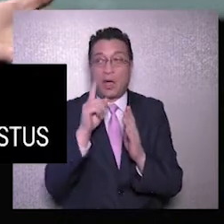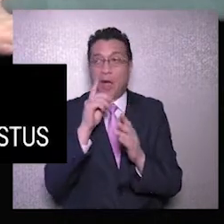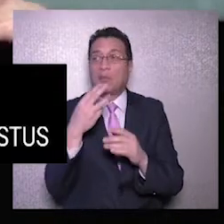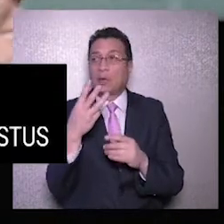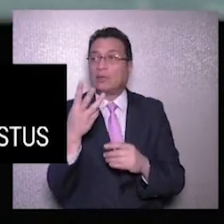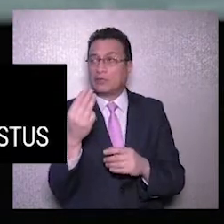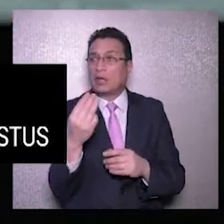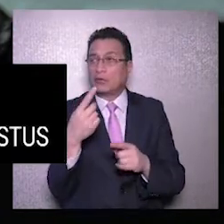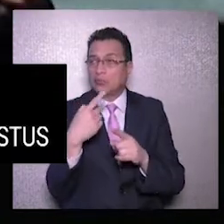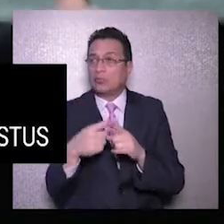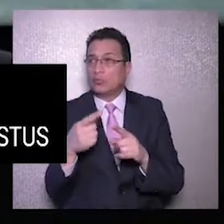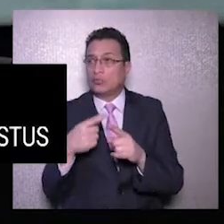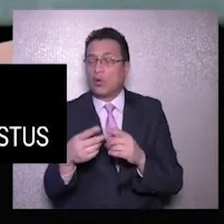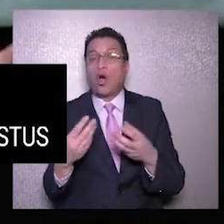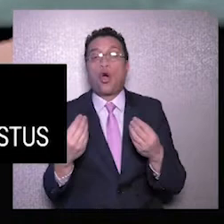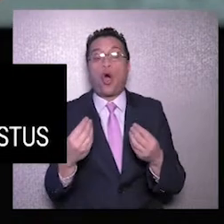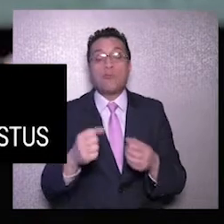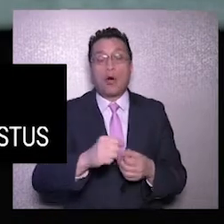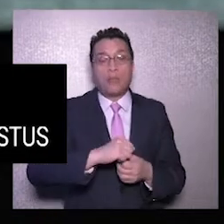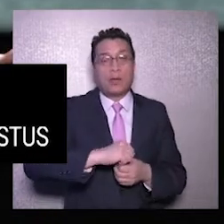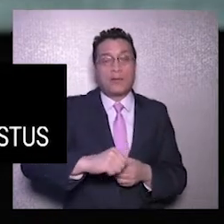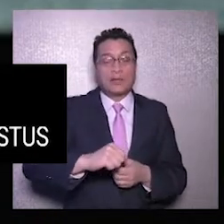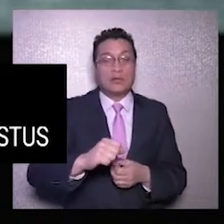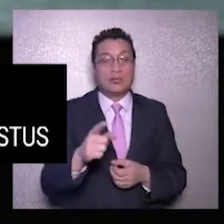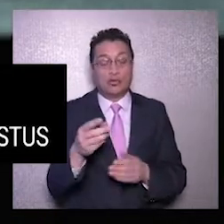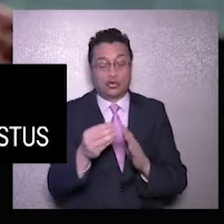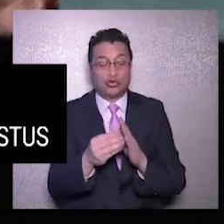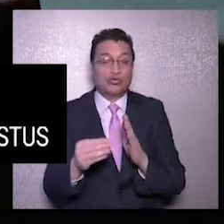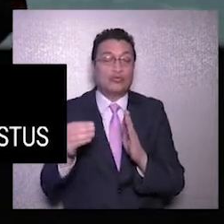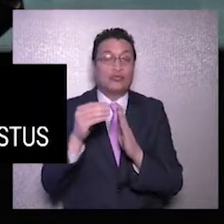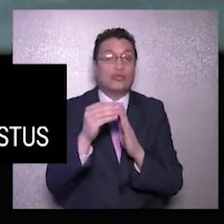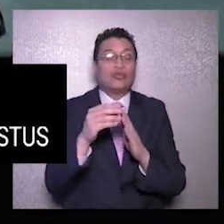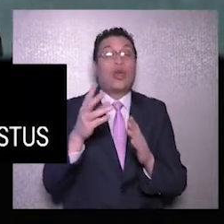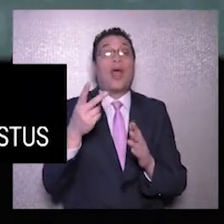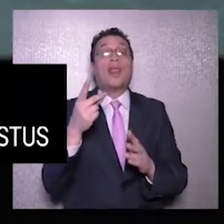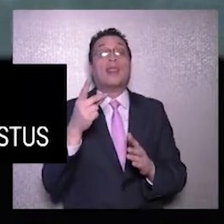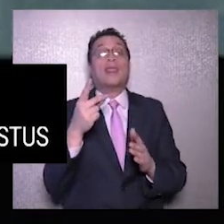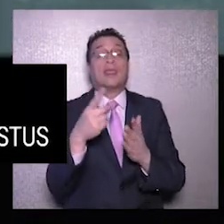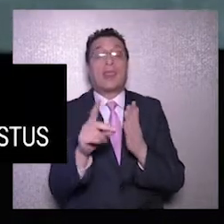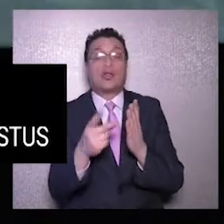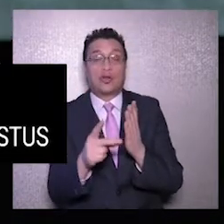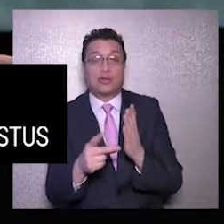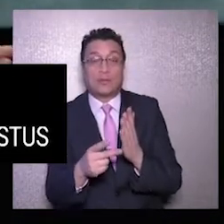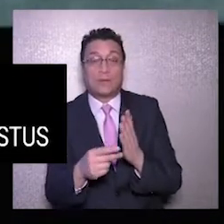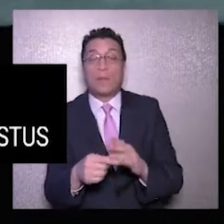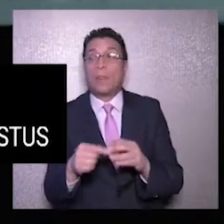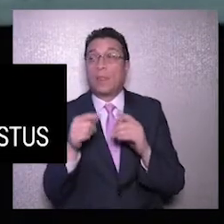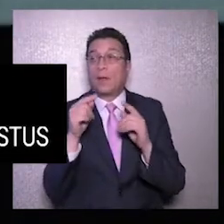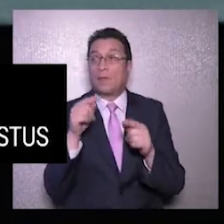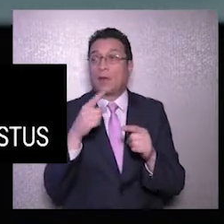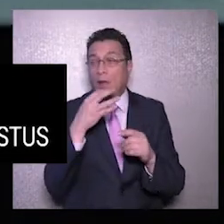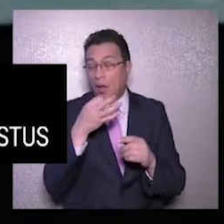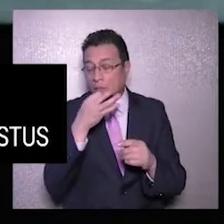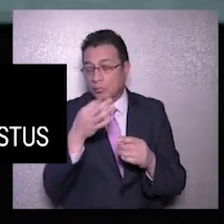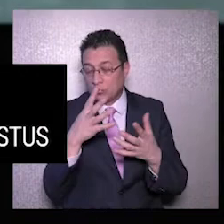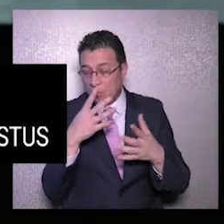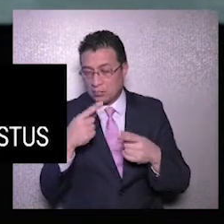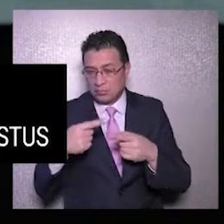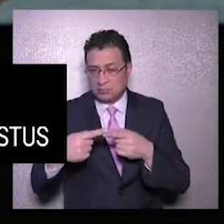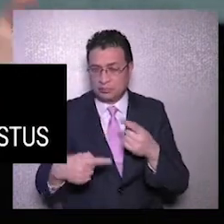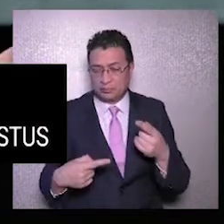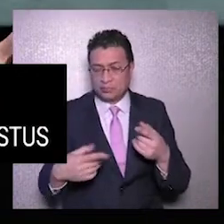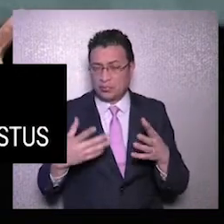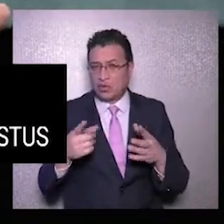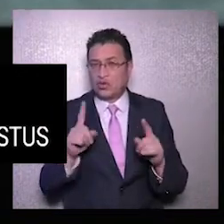todos los años de cómo prevenir el sobrediagnóstico, ¿ya? Porque es bien cognitivamente disonante esto de decir, mira, no